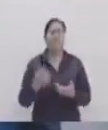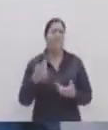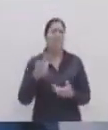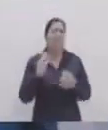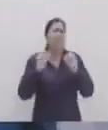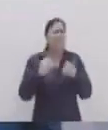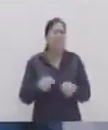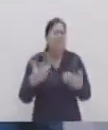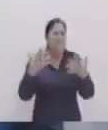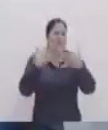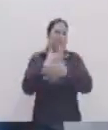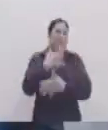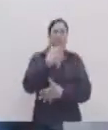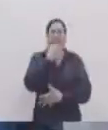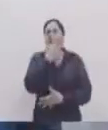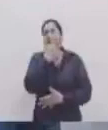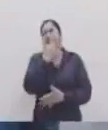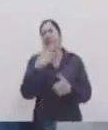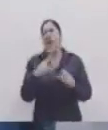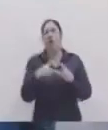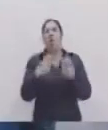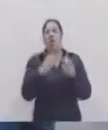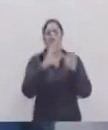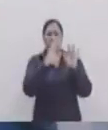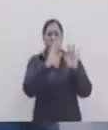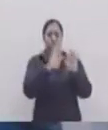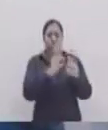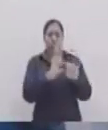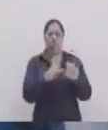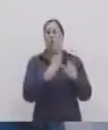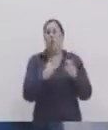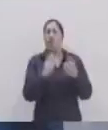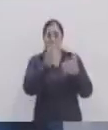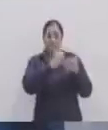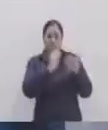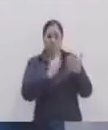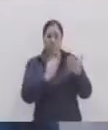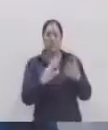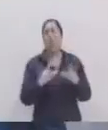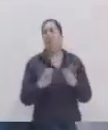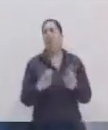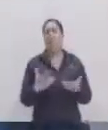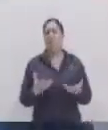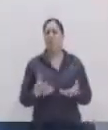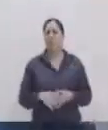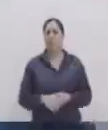se confunde la forma de estructura. Por ejemplo,